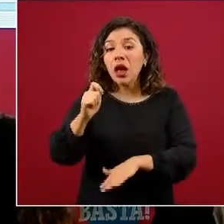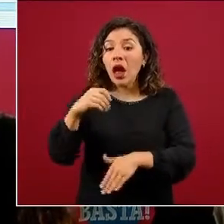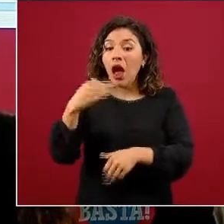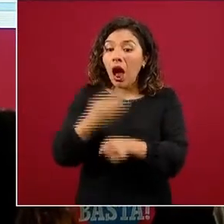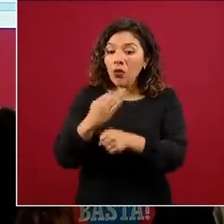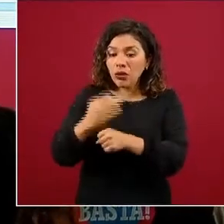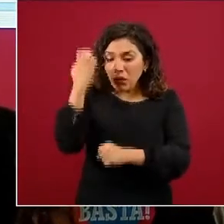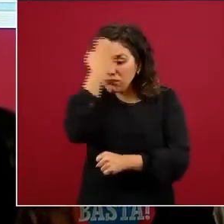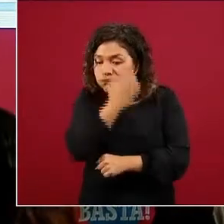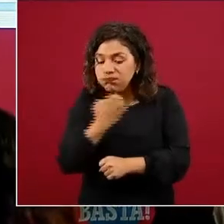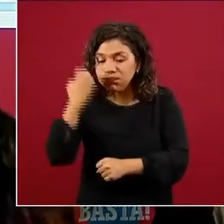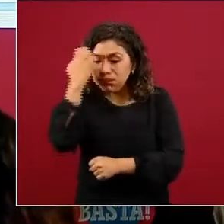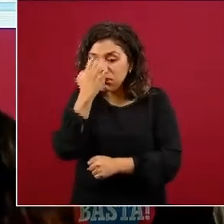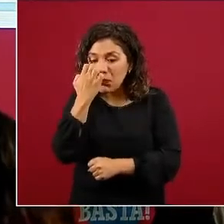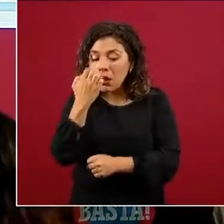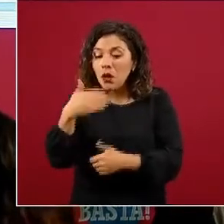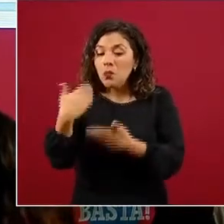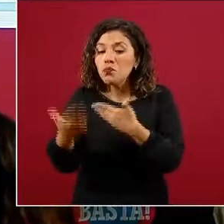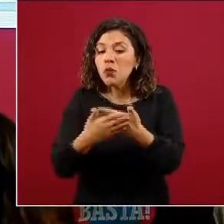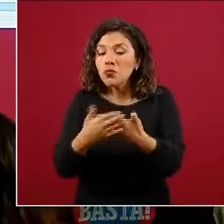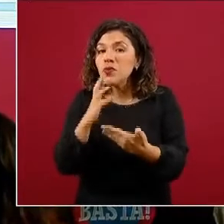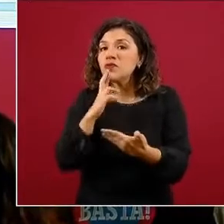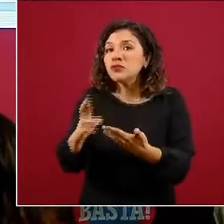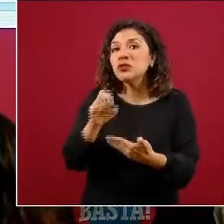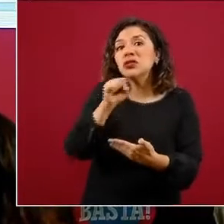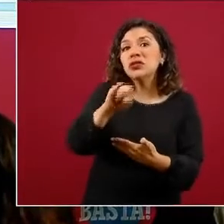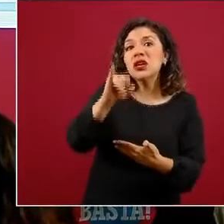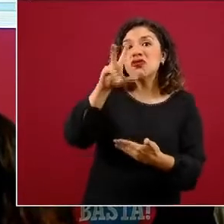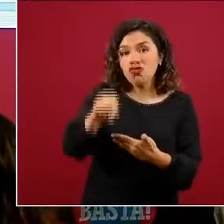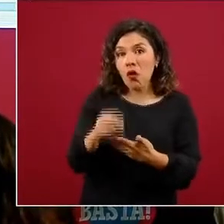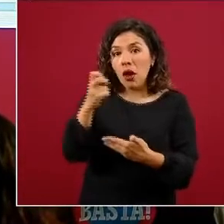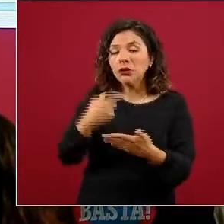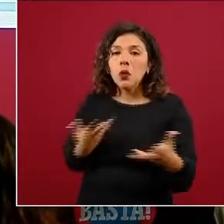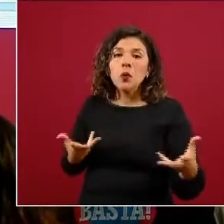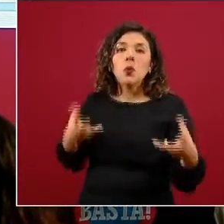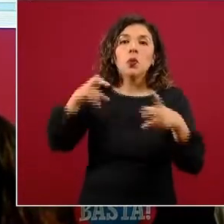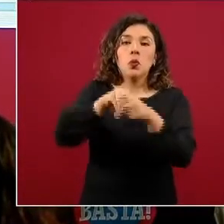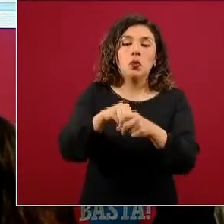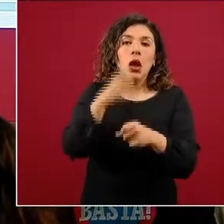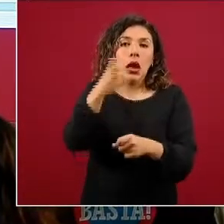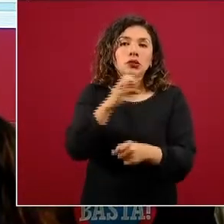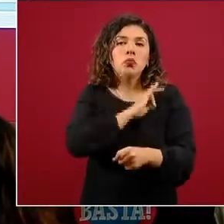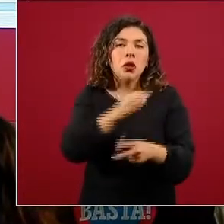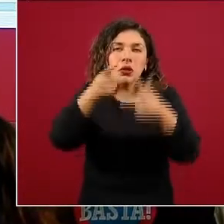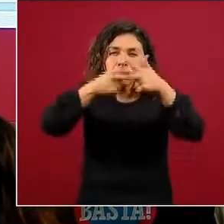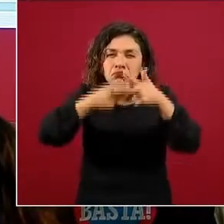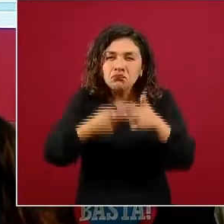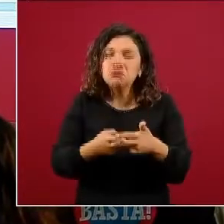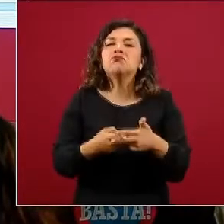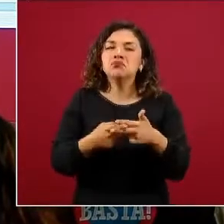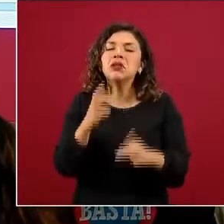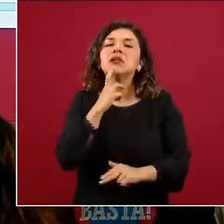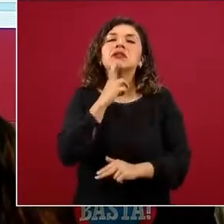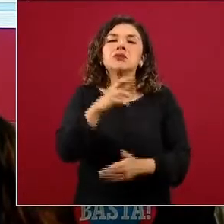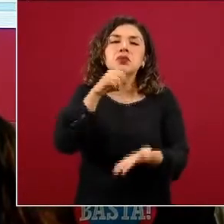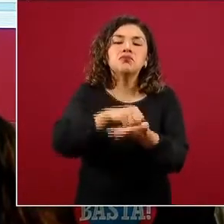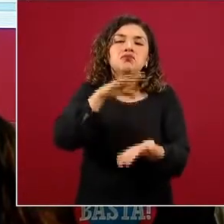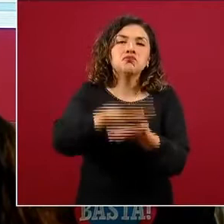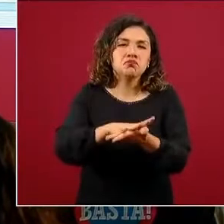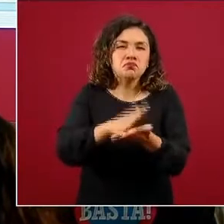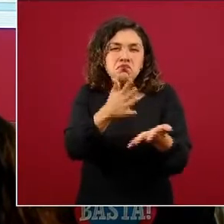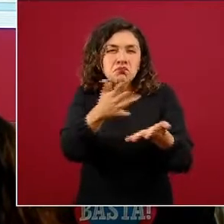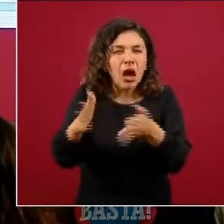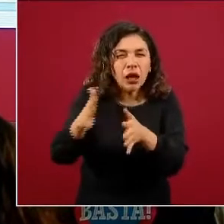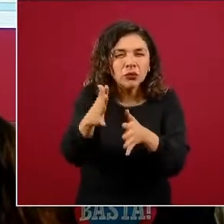resultará positivo la prueba. Con esto nos permite anticiparnos al resultado objetivo constatable de la